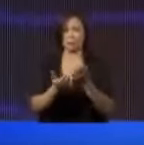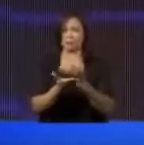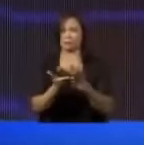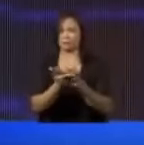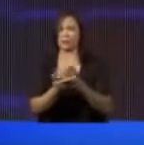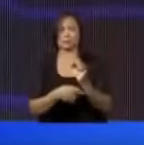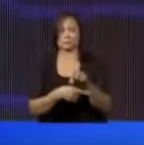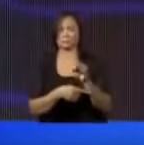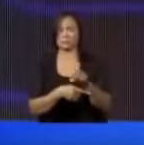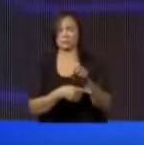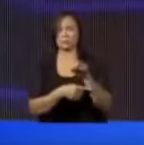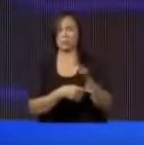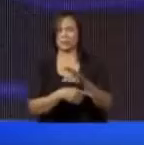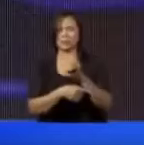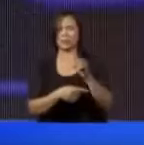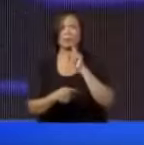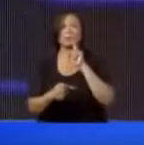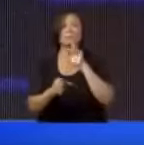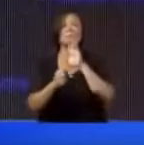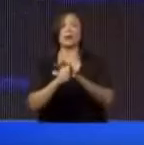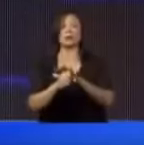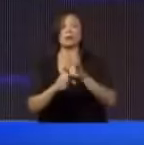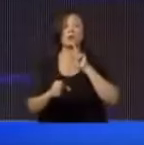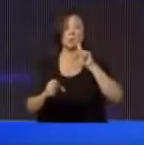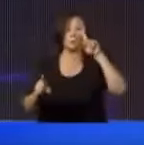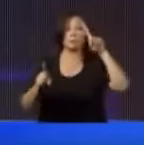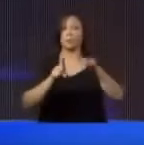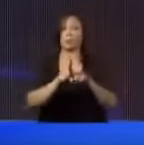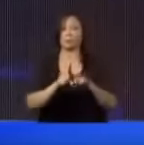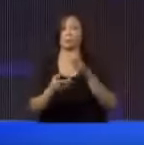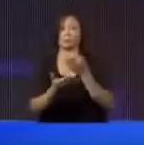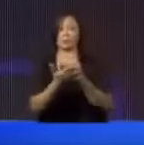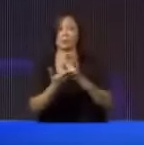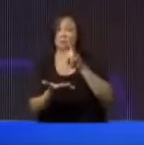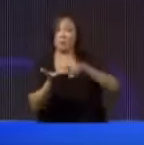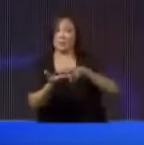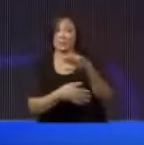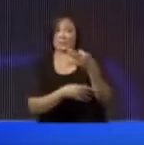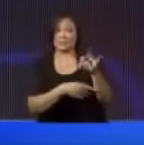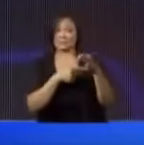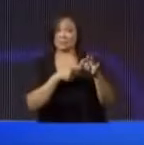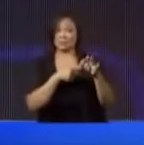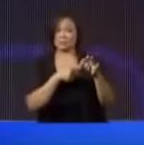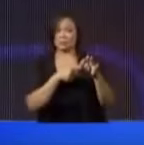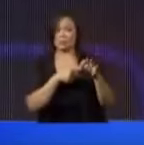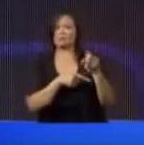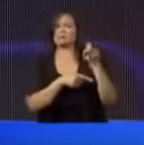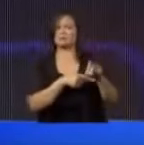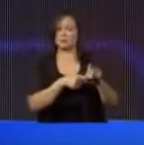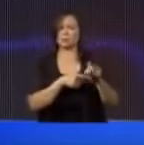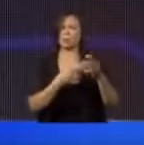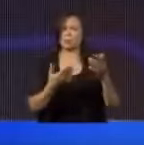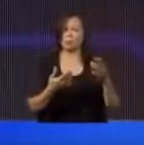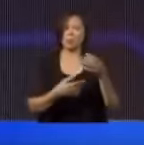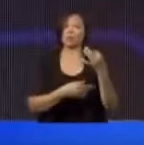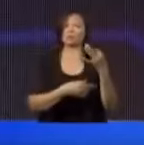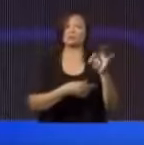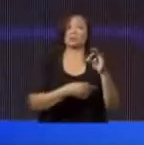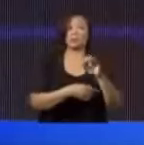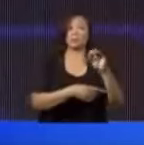fiscal mediante un pacto fiscal. Para el año 2019 debíamos haber tenido